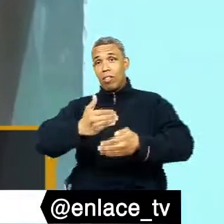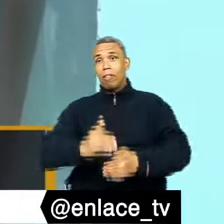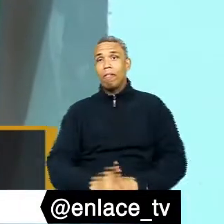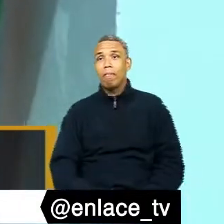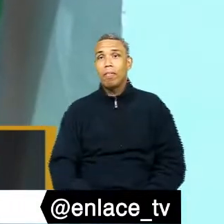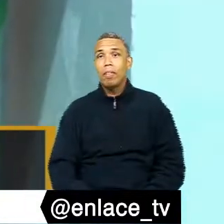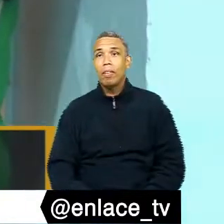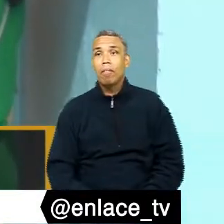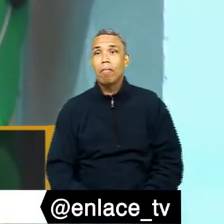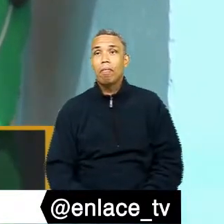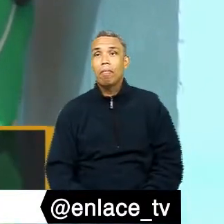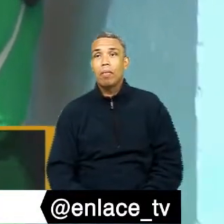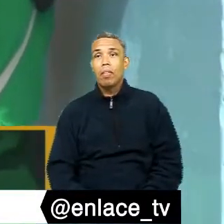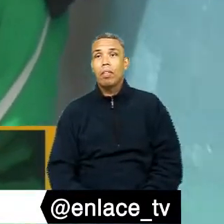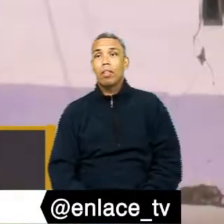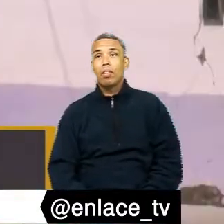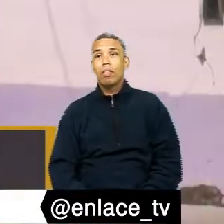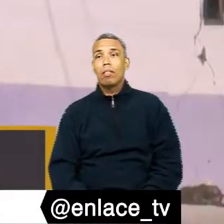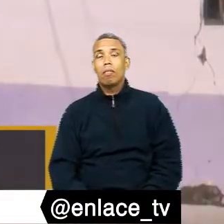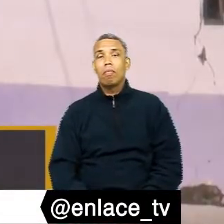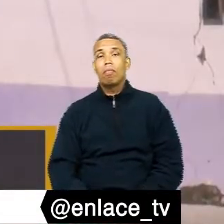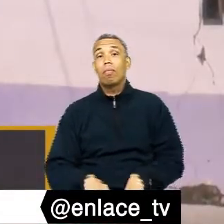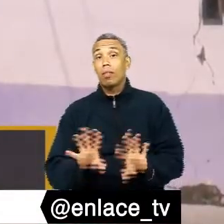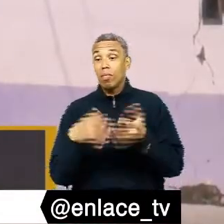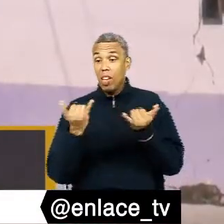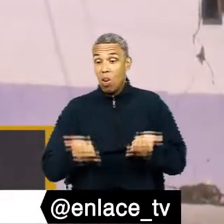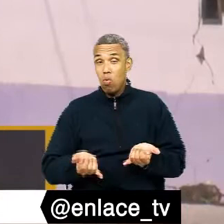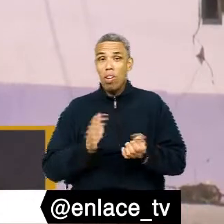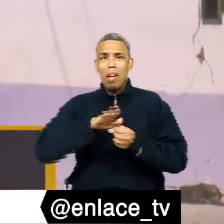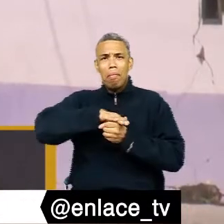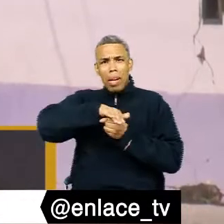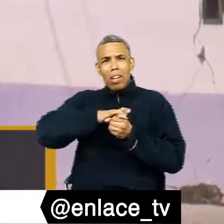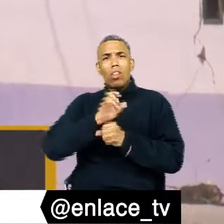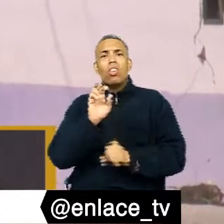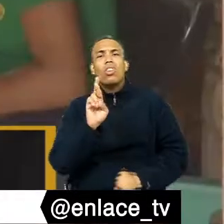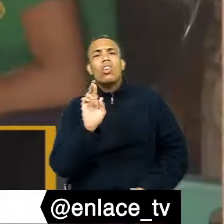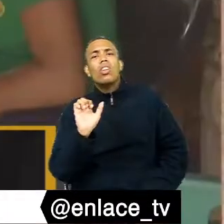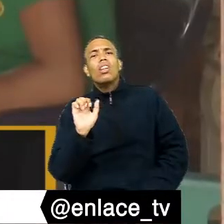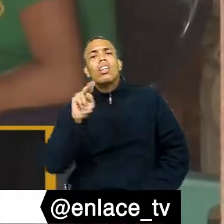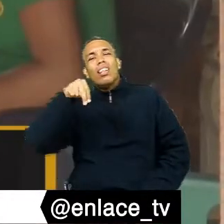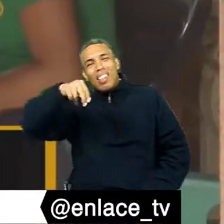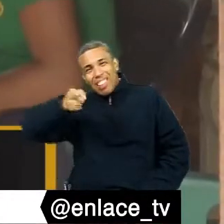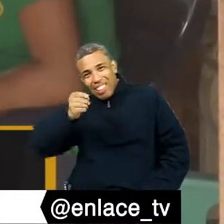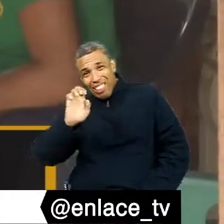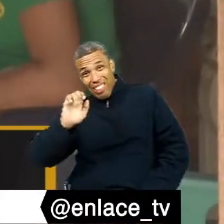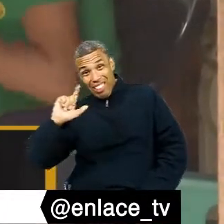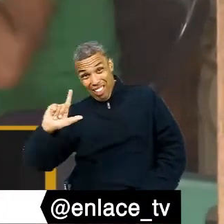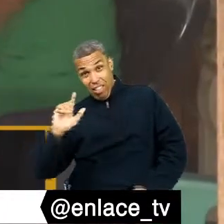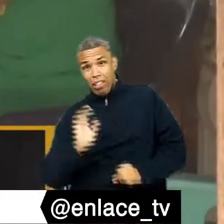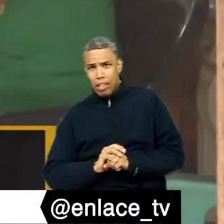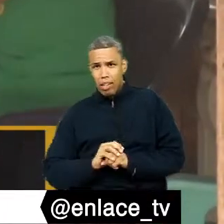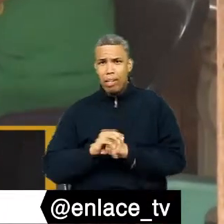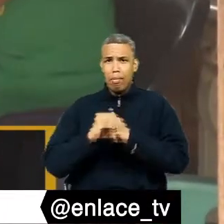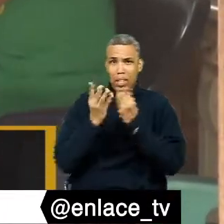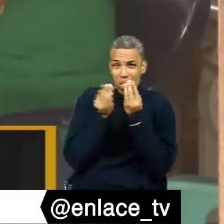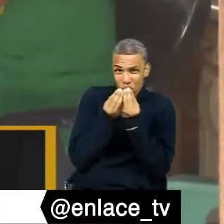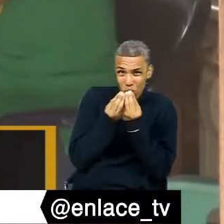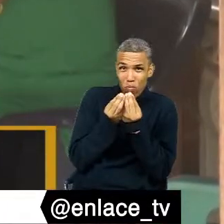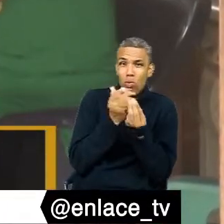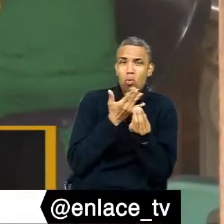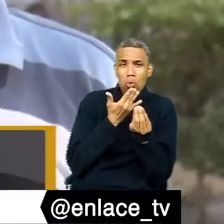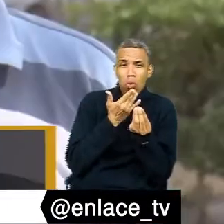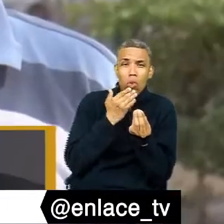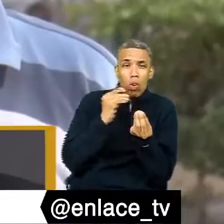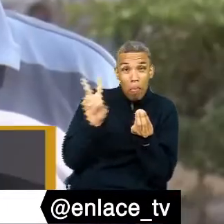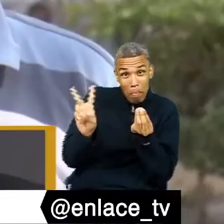Venimos de parte de Duma. La jornada de hoy en el barrio Rangel fue realizada puerta a puerta, donde la comunidad entregó su documentación para iniciar con el proceso.